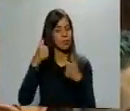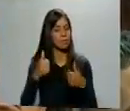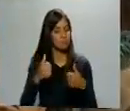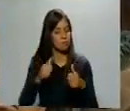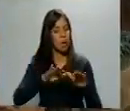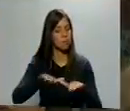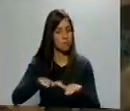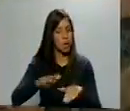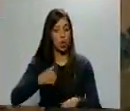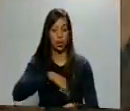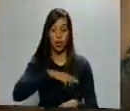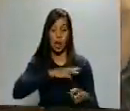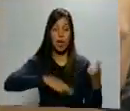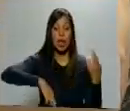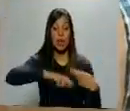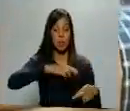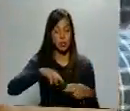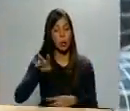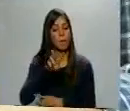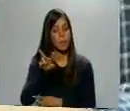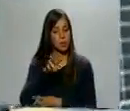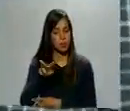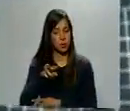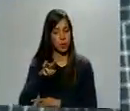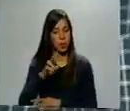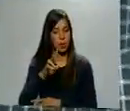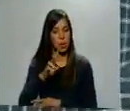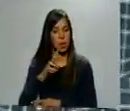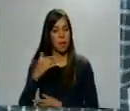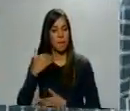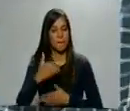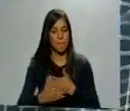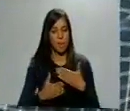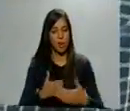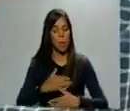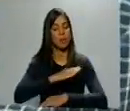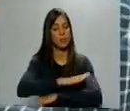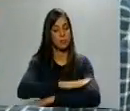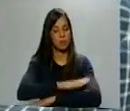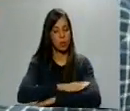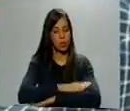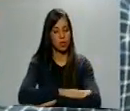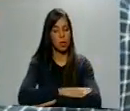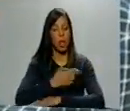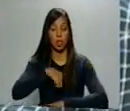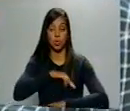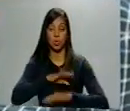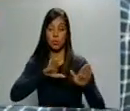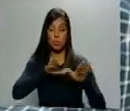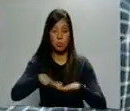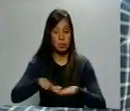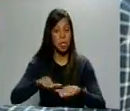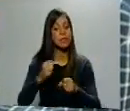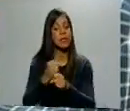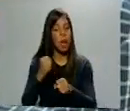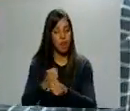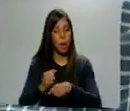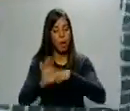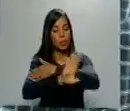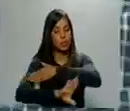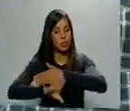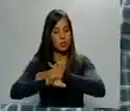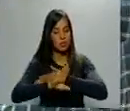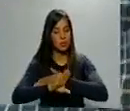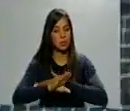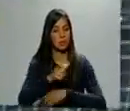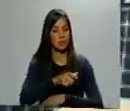Estado venezolano va a cumplir con el proceso y garantizar la protección de todos los trabajadores y